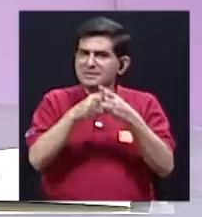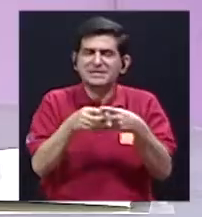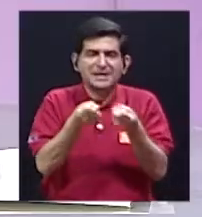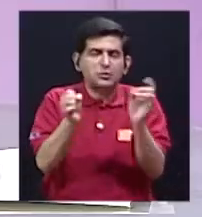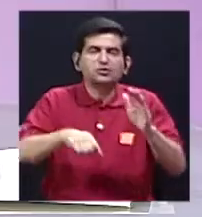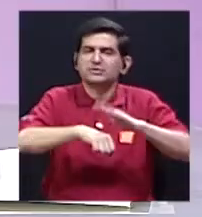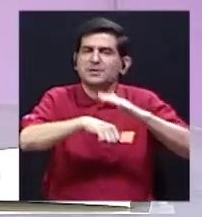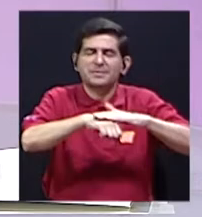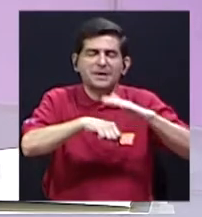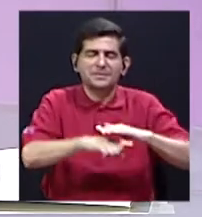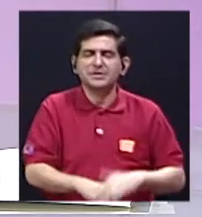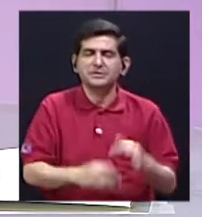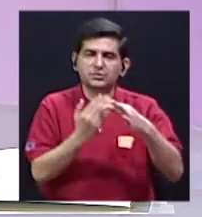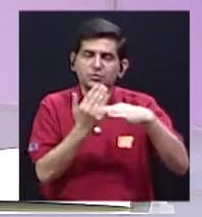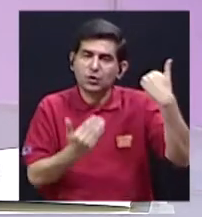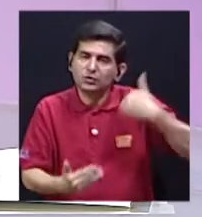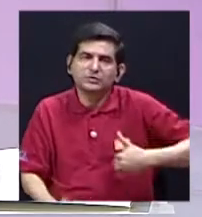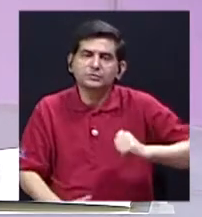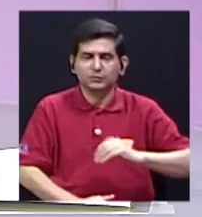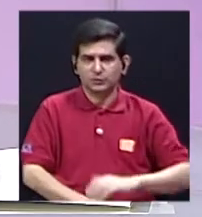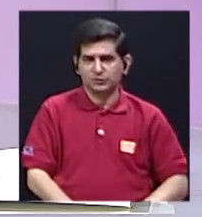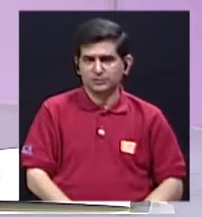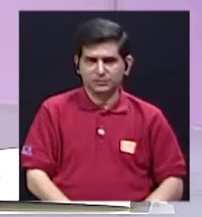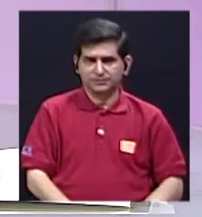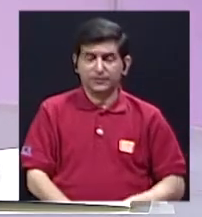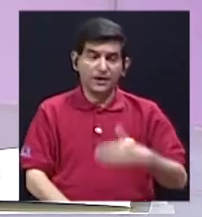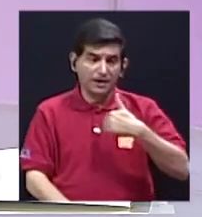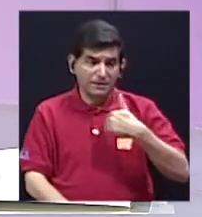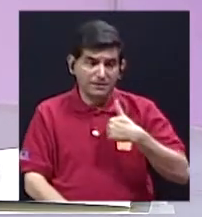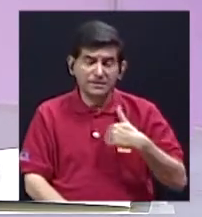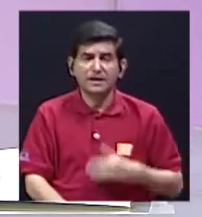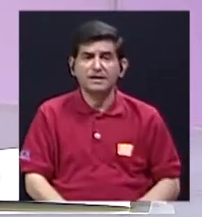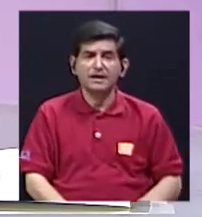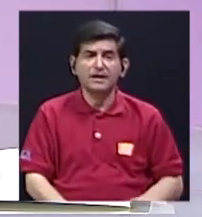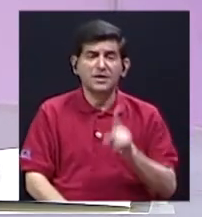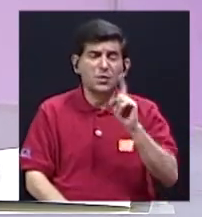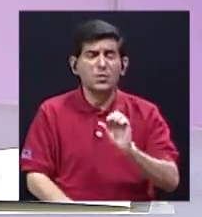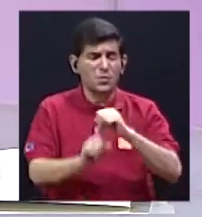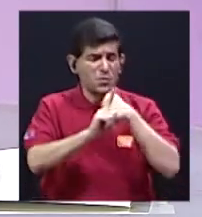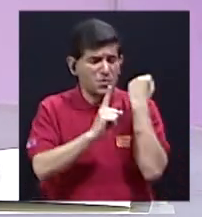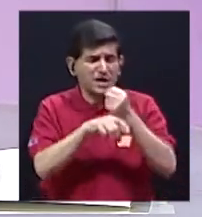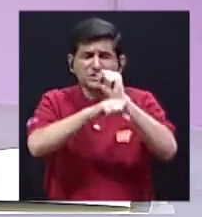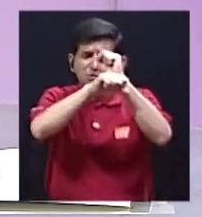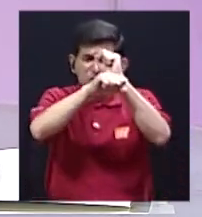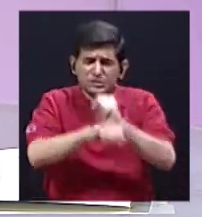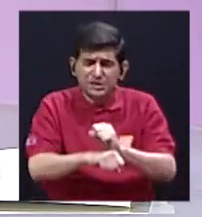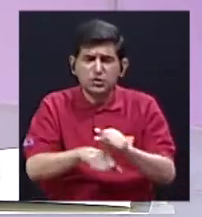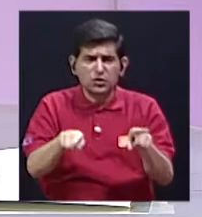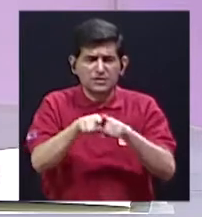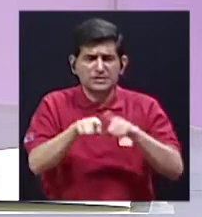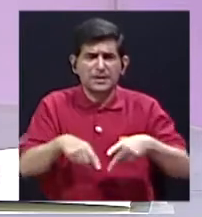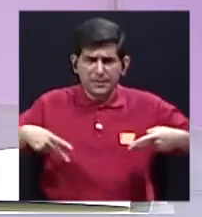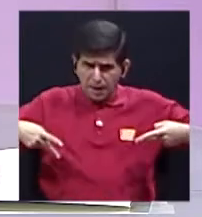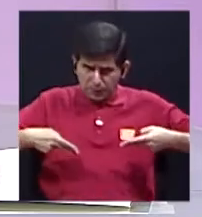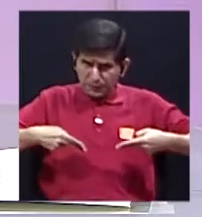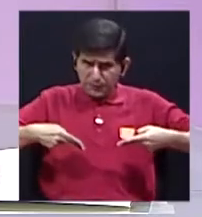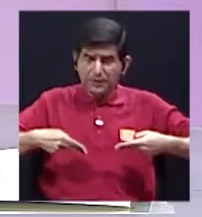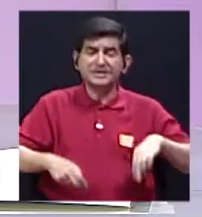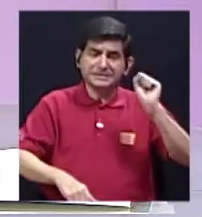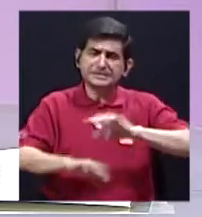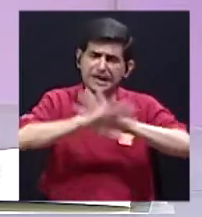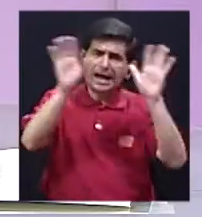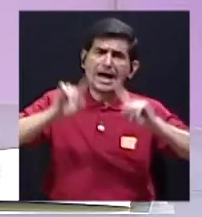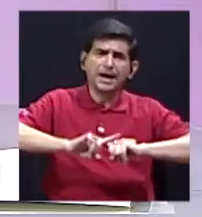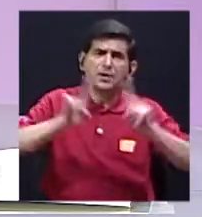el permiso del marido hemos tenido una sociedad que tradicionalmente es tradición de nada por ejemplo claro pero